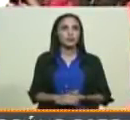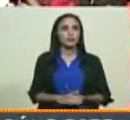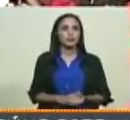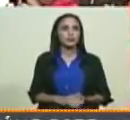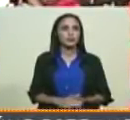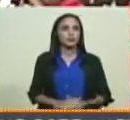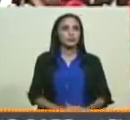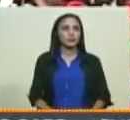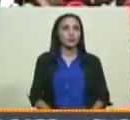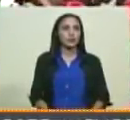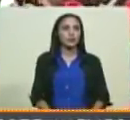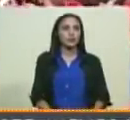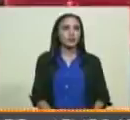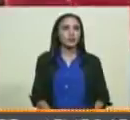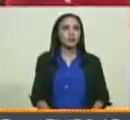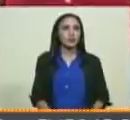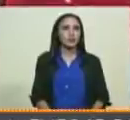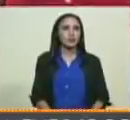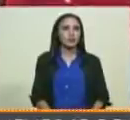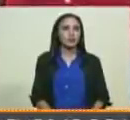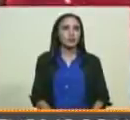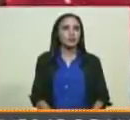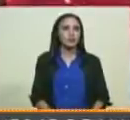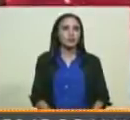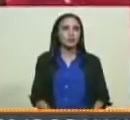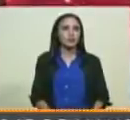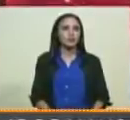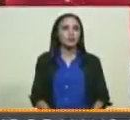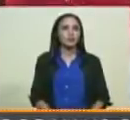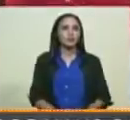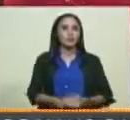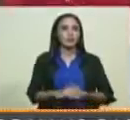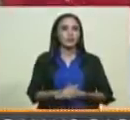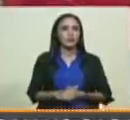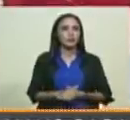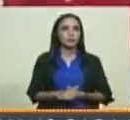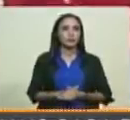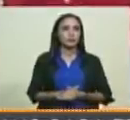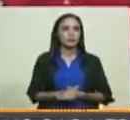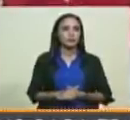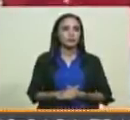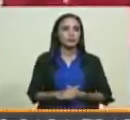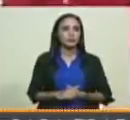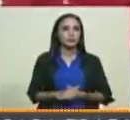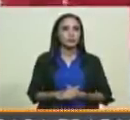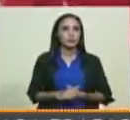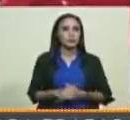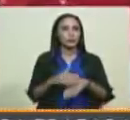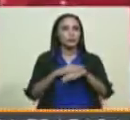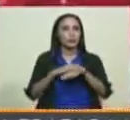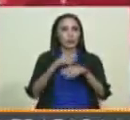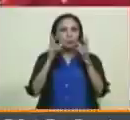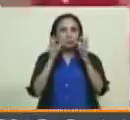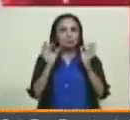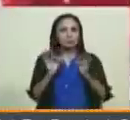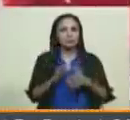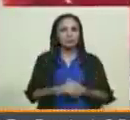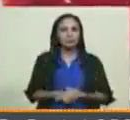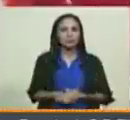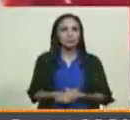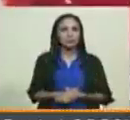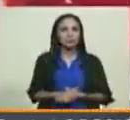cercana para que marchemos juntos a toda la juventud de Maracaibo, a toda la juventud del